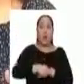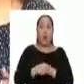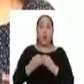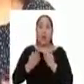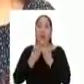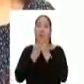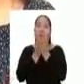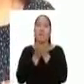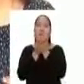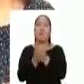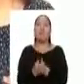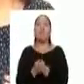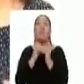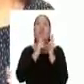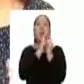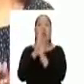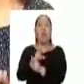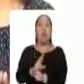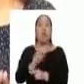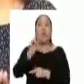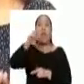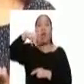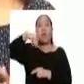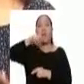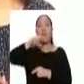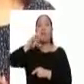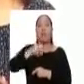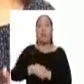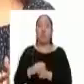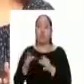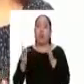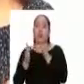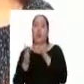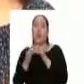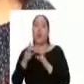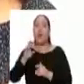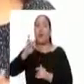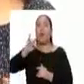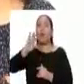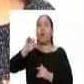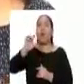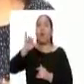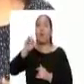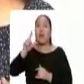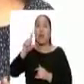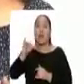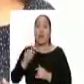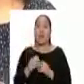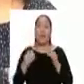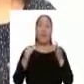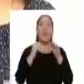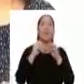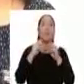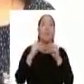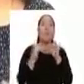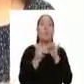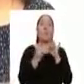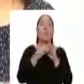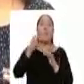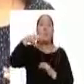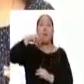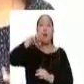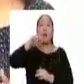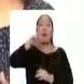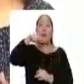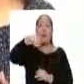Amazonas, que se conecta con los otros ríos de Ucayali, el Marañón y el Guayaga. Y la navegación lacustre solo es activa